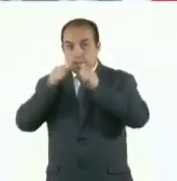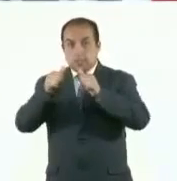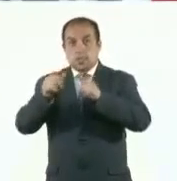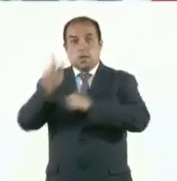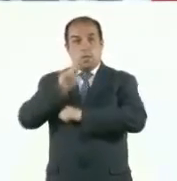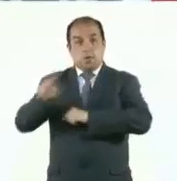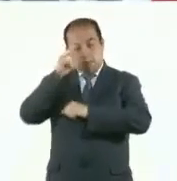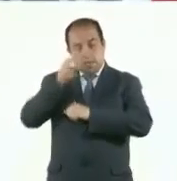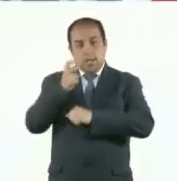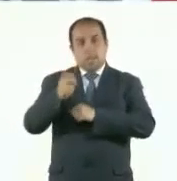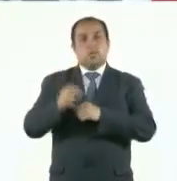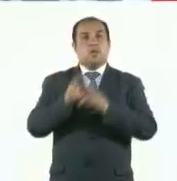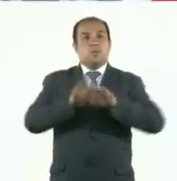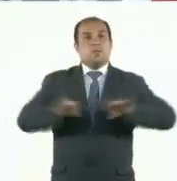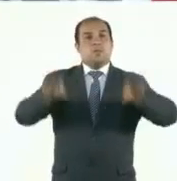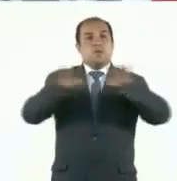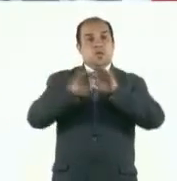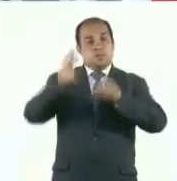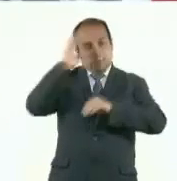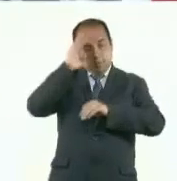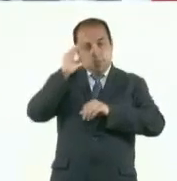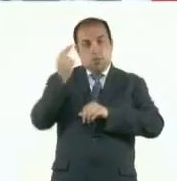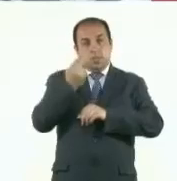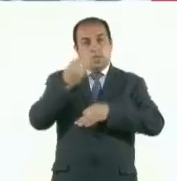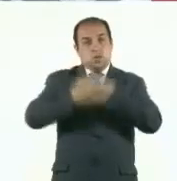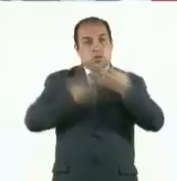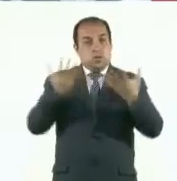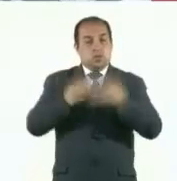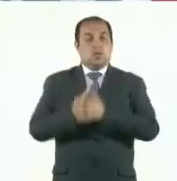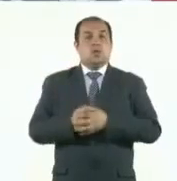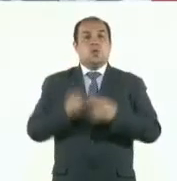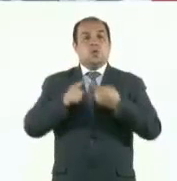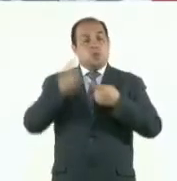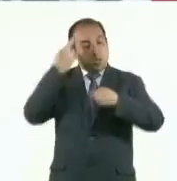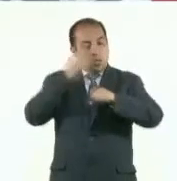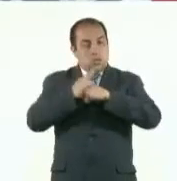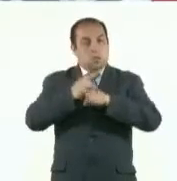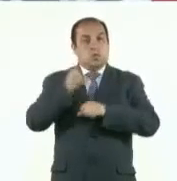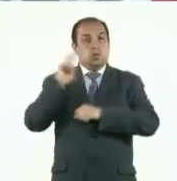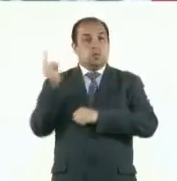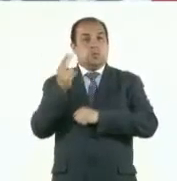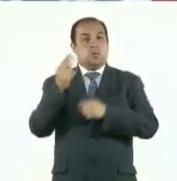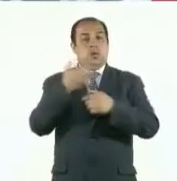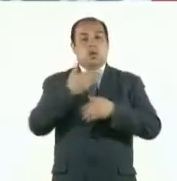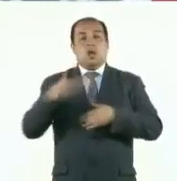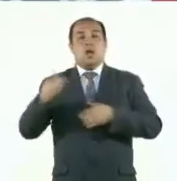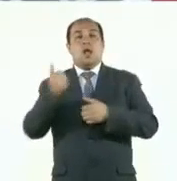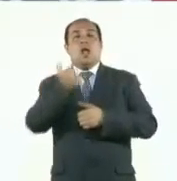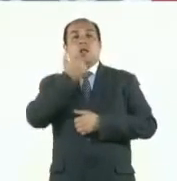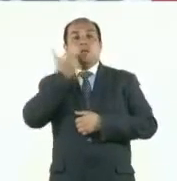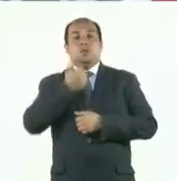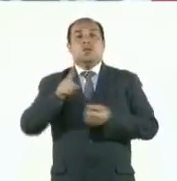reflexión fundamental que todos debemos hacer desde los directivos universitarios hasta los estudiantes universitarios